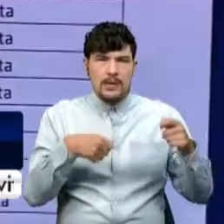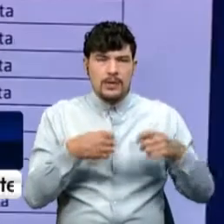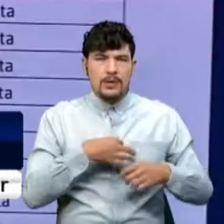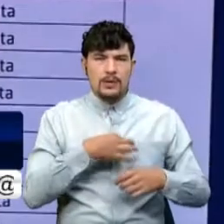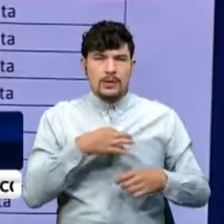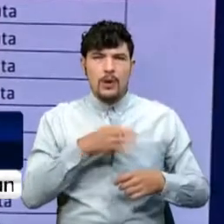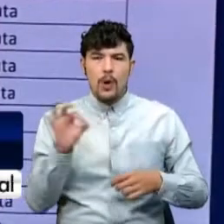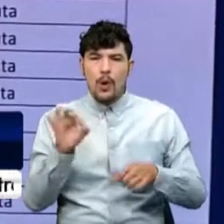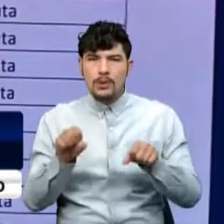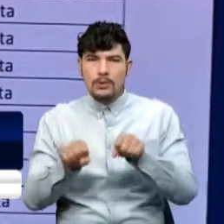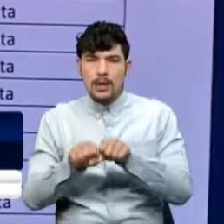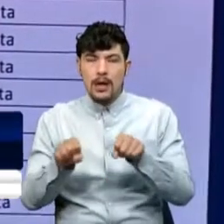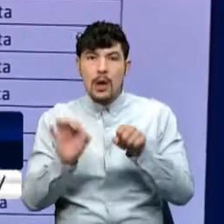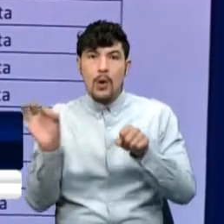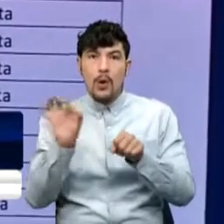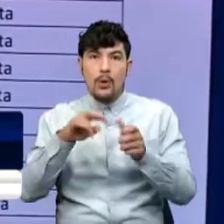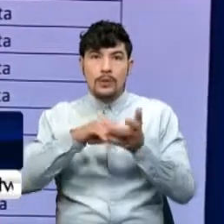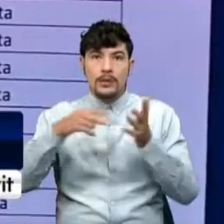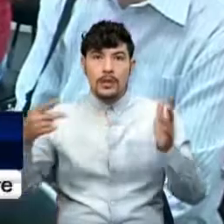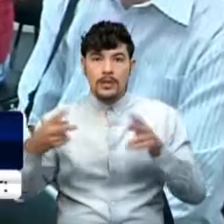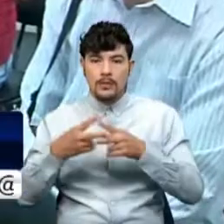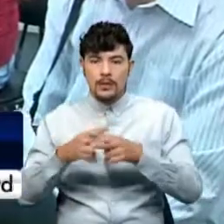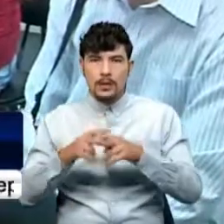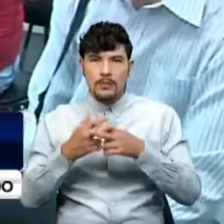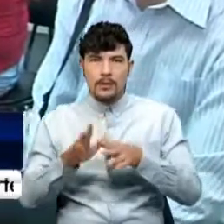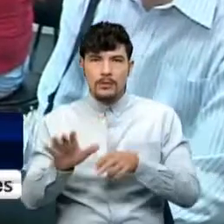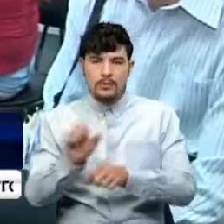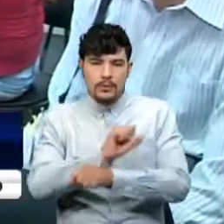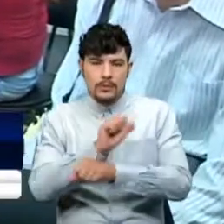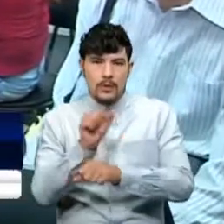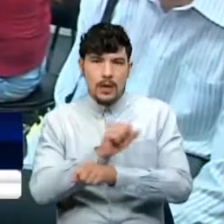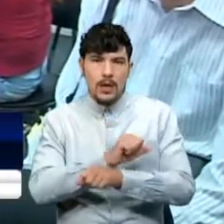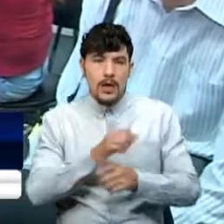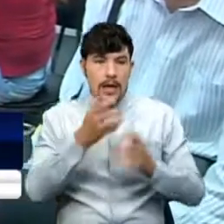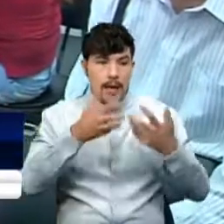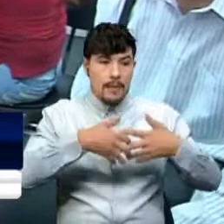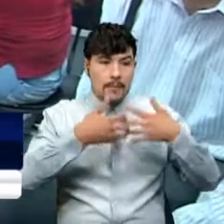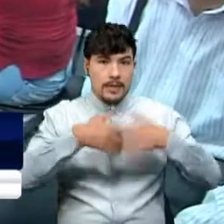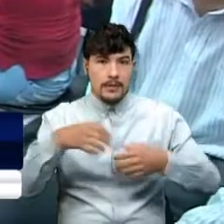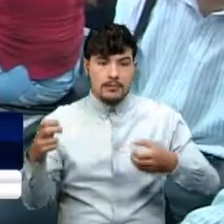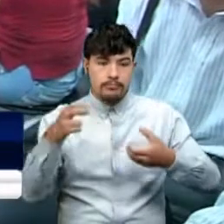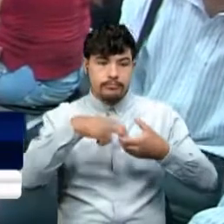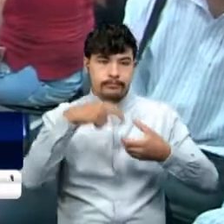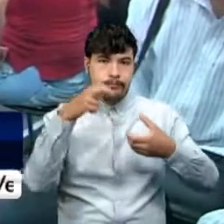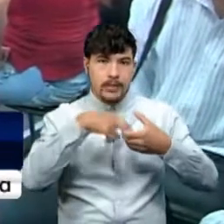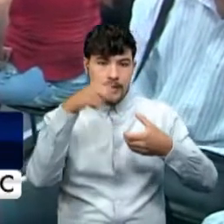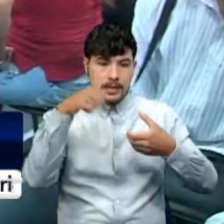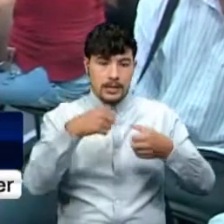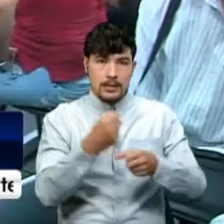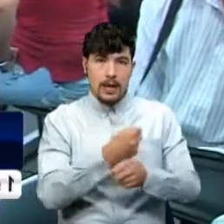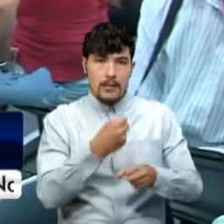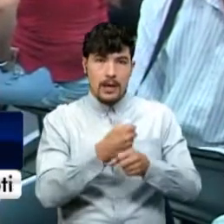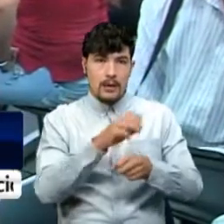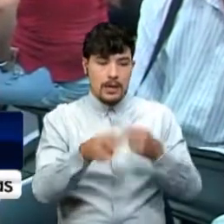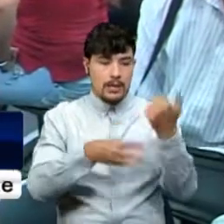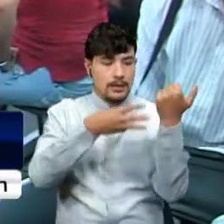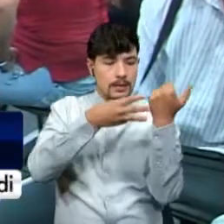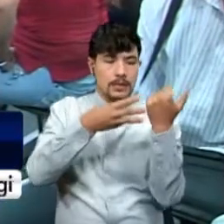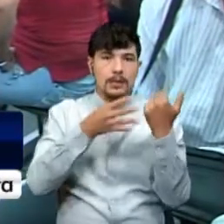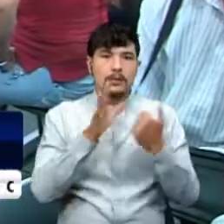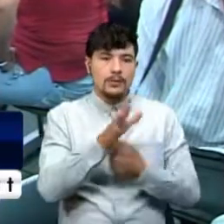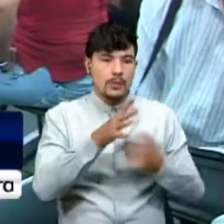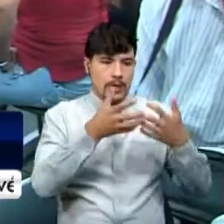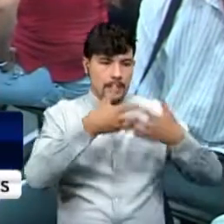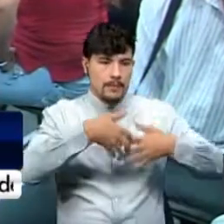o zapatos hasta técnico en repuesto de vehículos. Las empresas que cuelgan las vacantes en la Agencia Pública de Empleo del SENA son empresas que deben